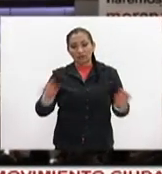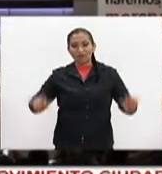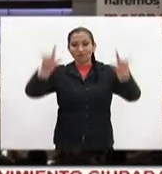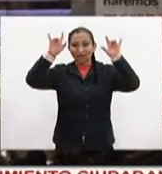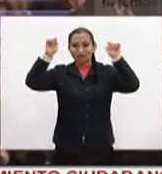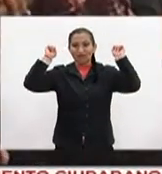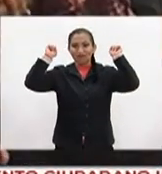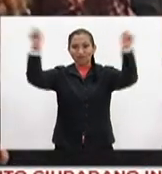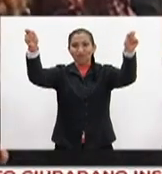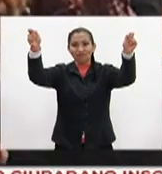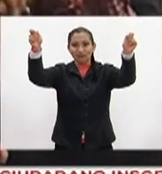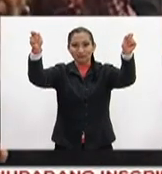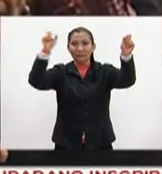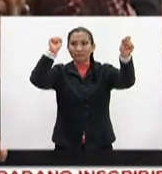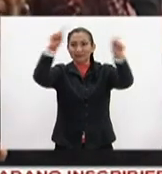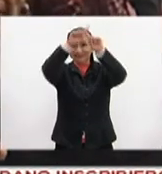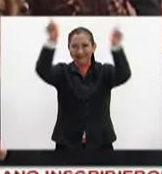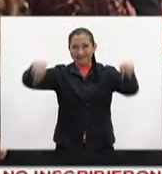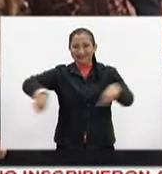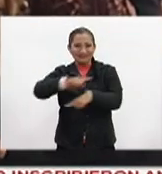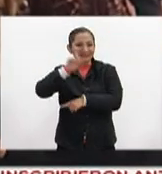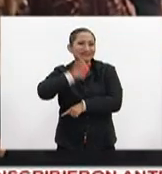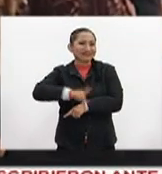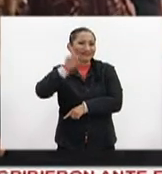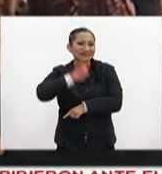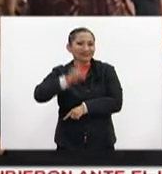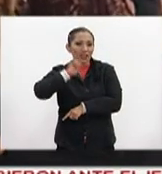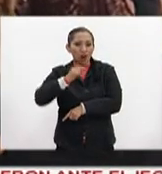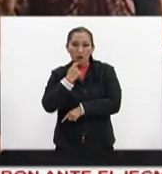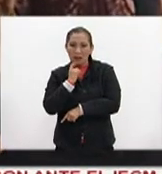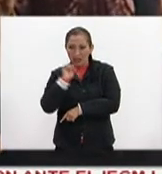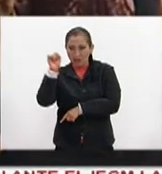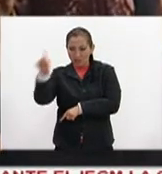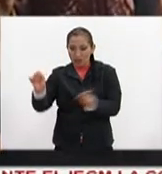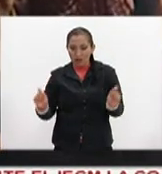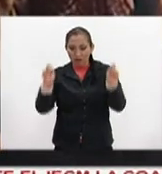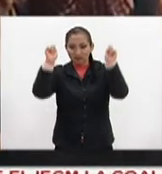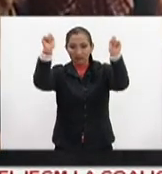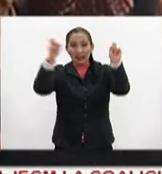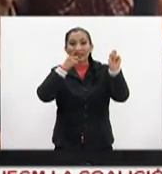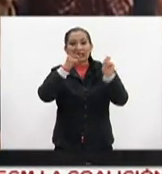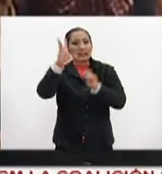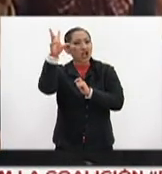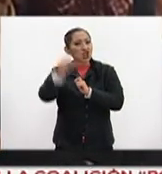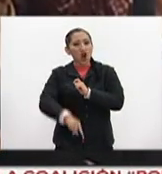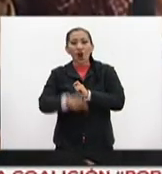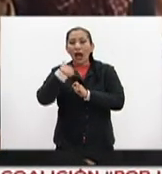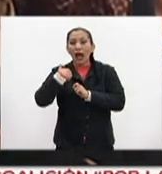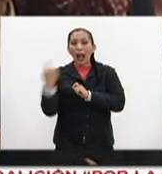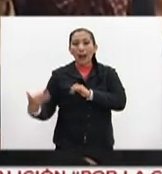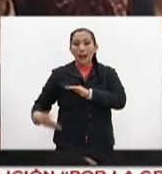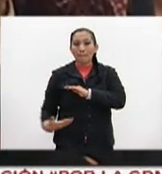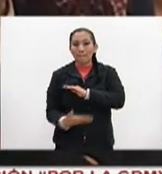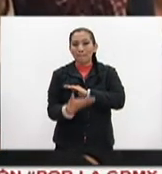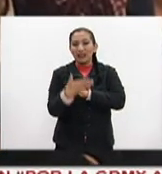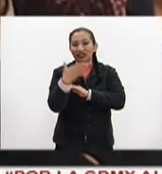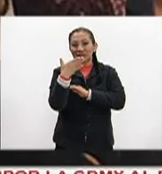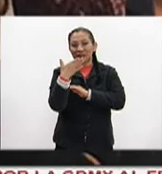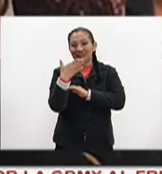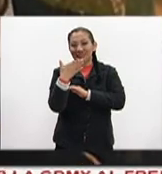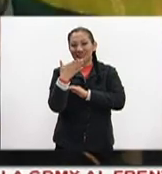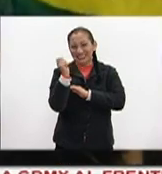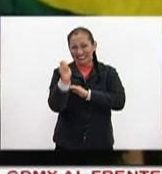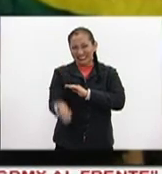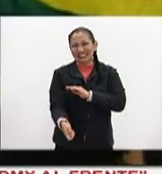cartulina ahí en pleno acto con Andrés Manuel López Obrador, dice no al PES, y por supuesto que